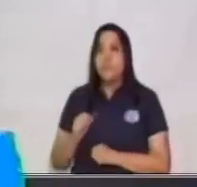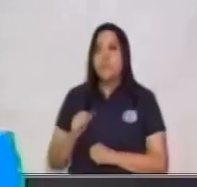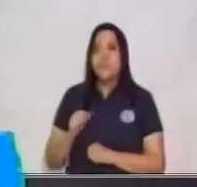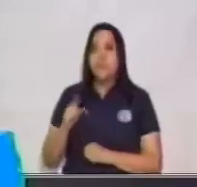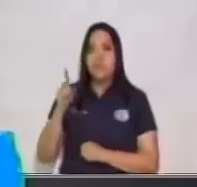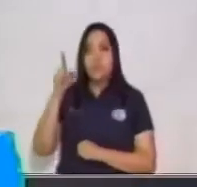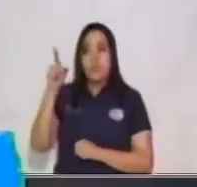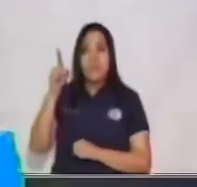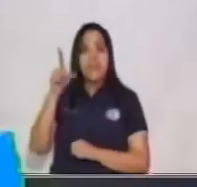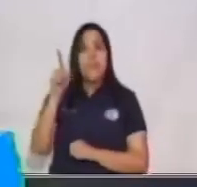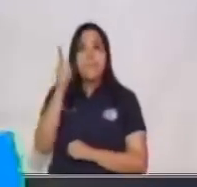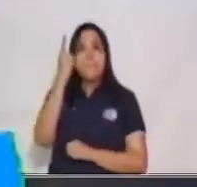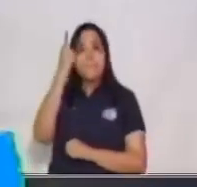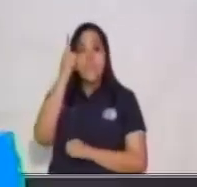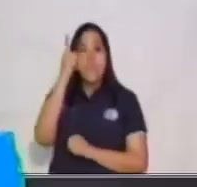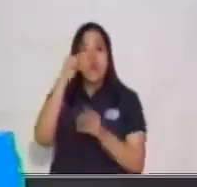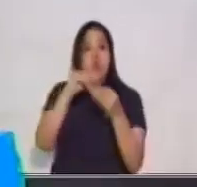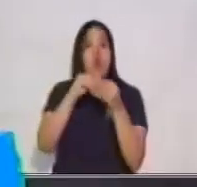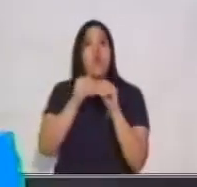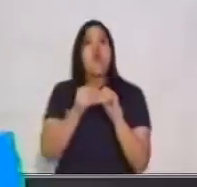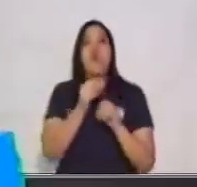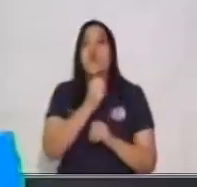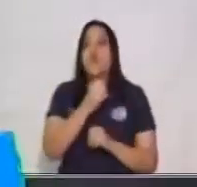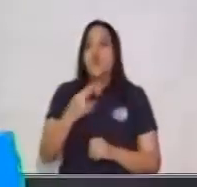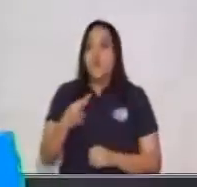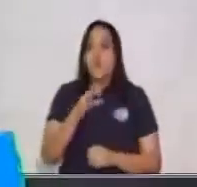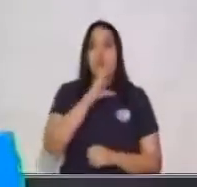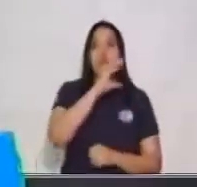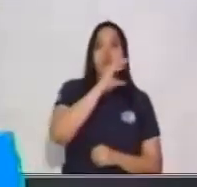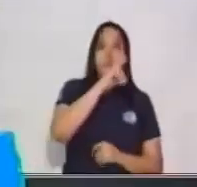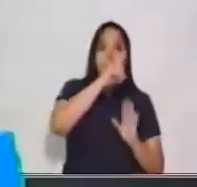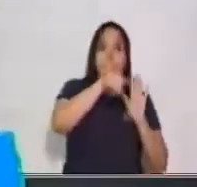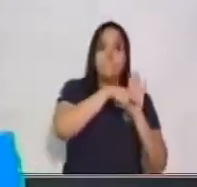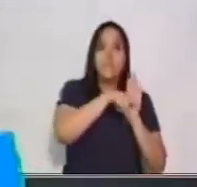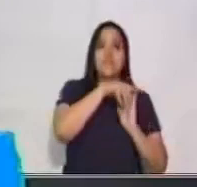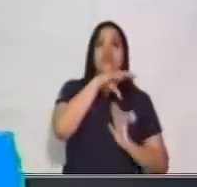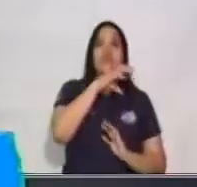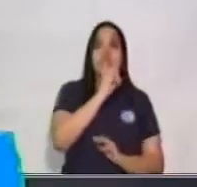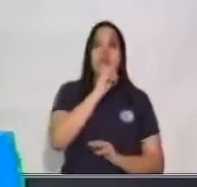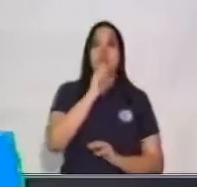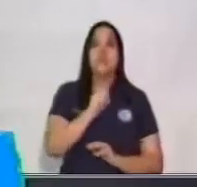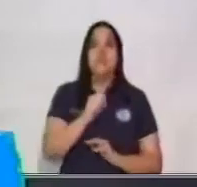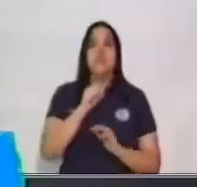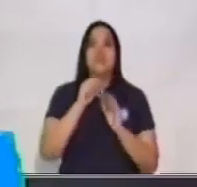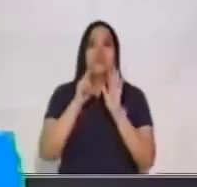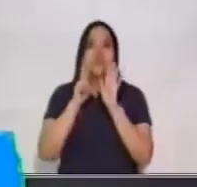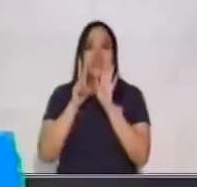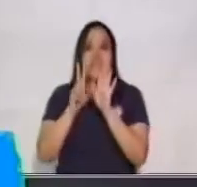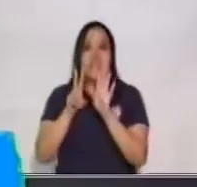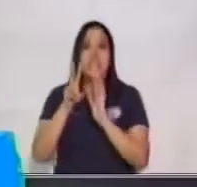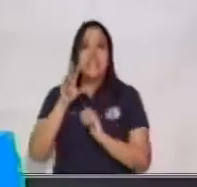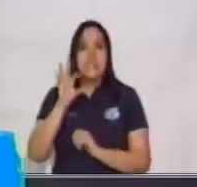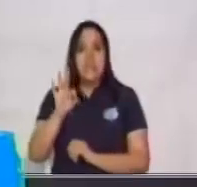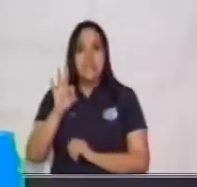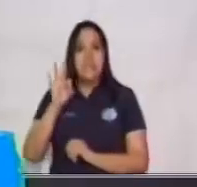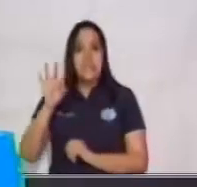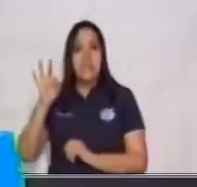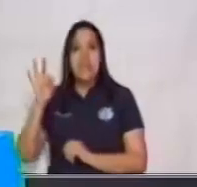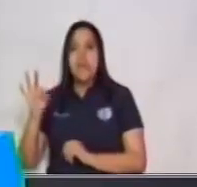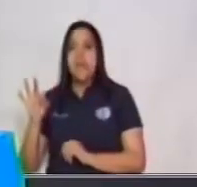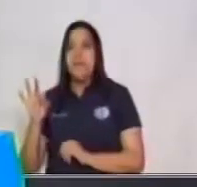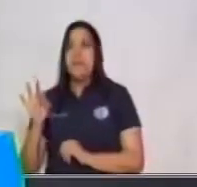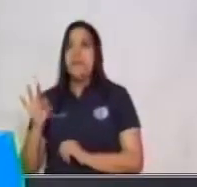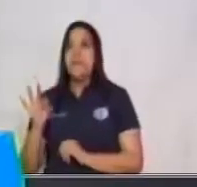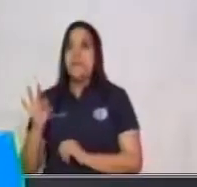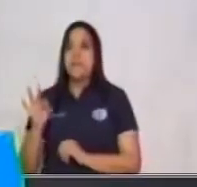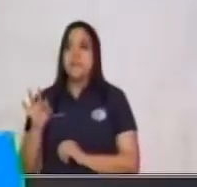Ingresamos este valor decimal que obtuvimos de esta operación, menos 0,73, y como habíamos